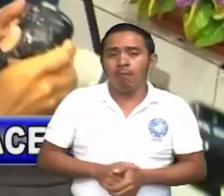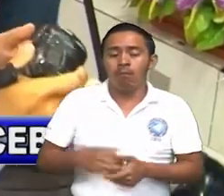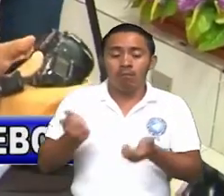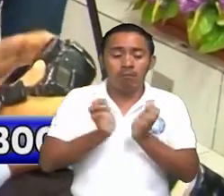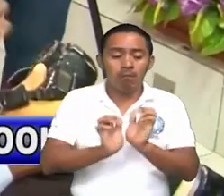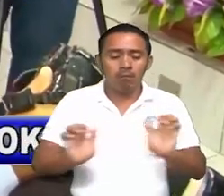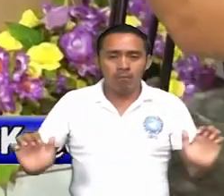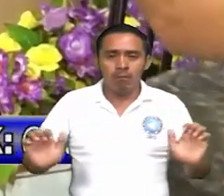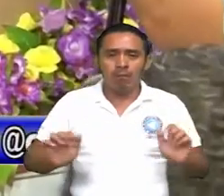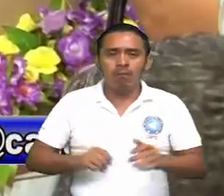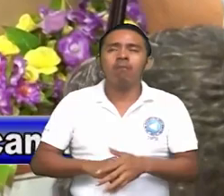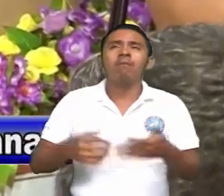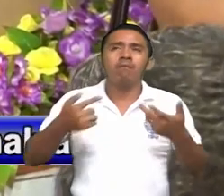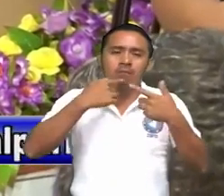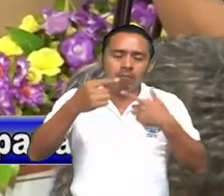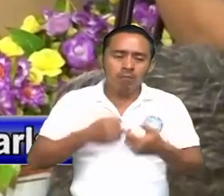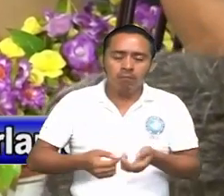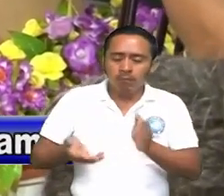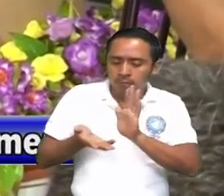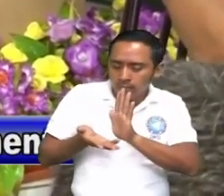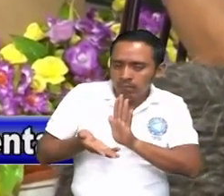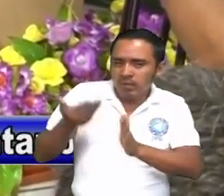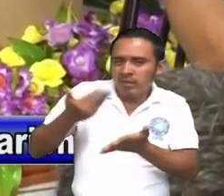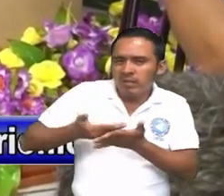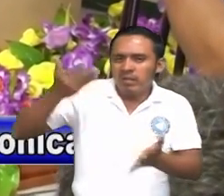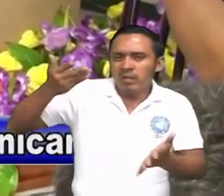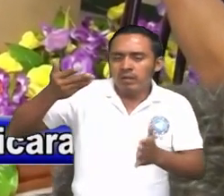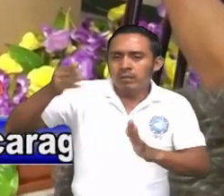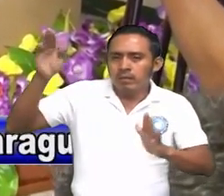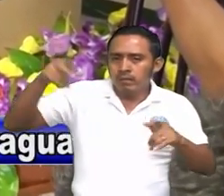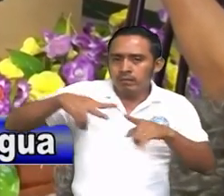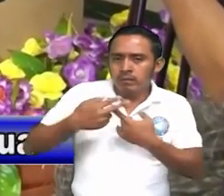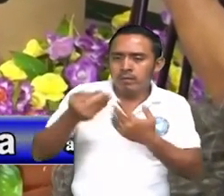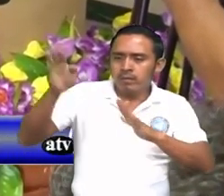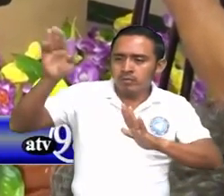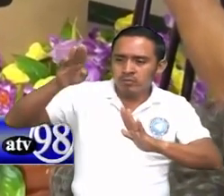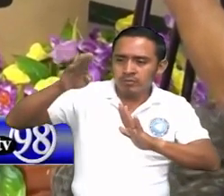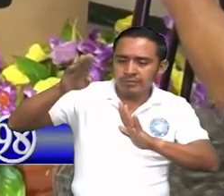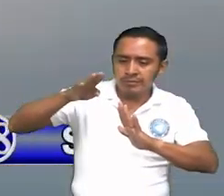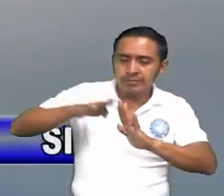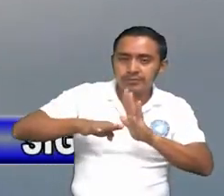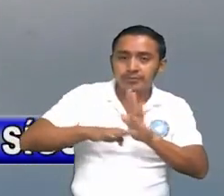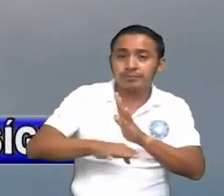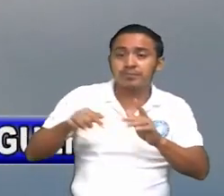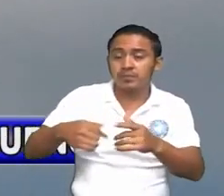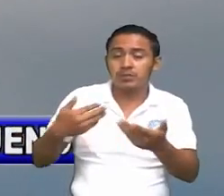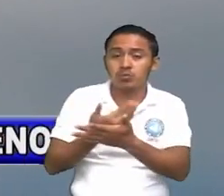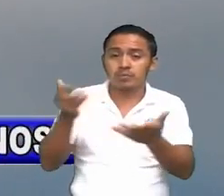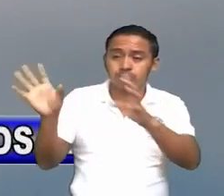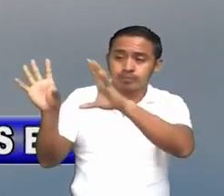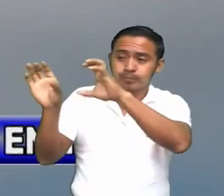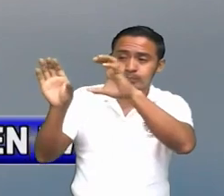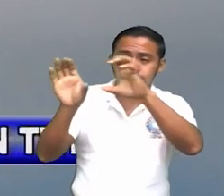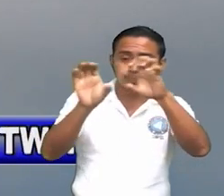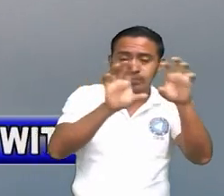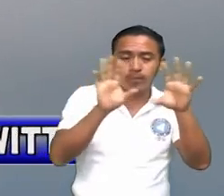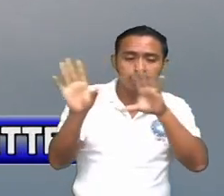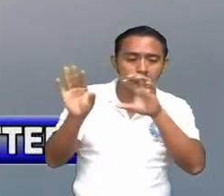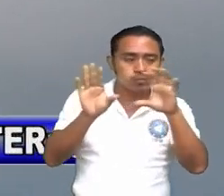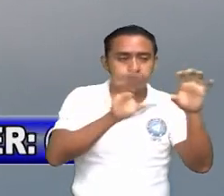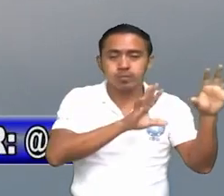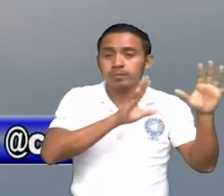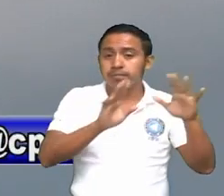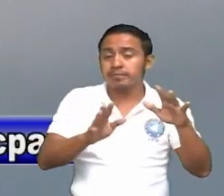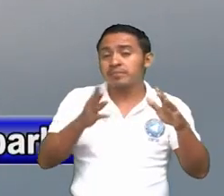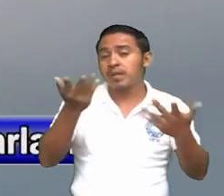niños. Manifestó que las altas temperaturas están empezando a descender debido al incremento de nubosidad en el país, aunque explicó